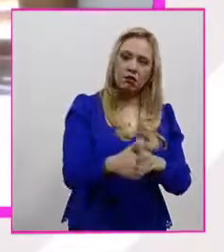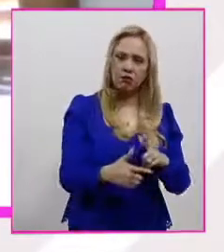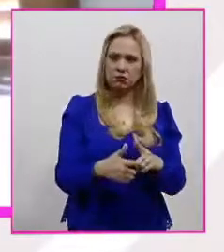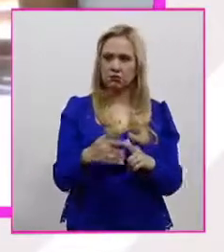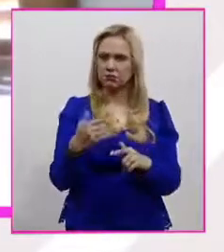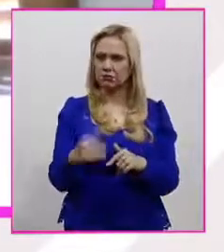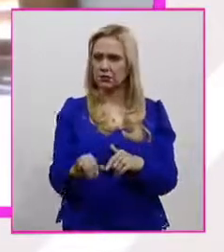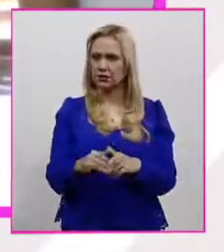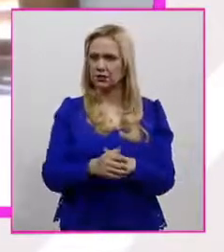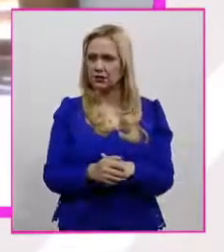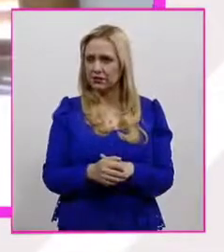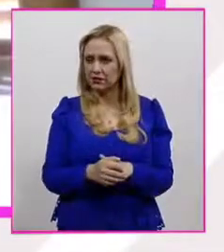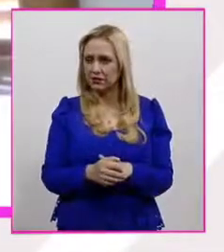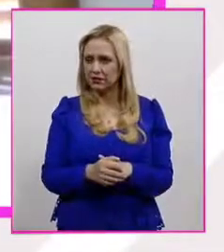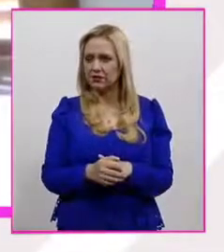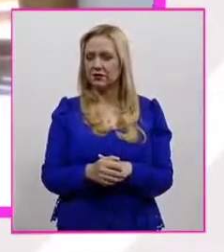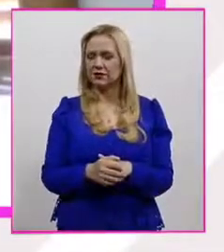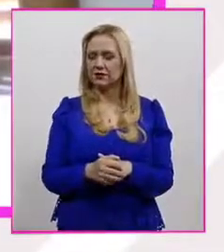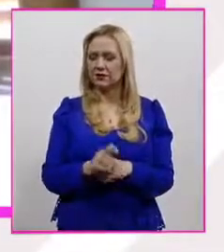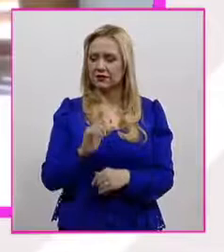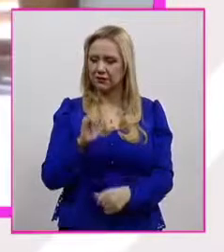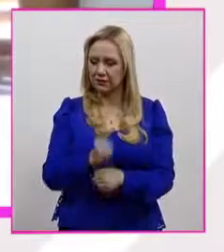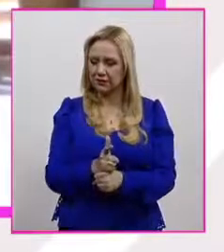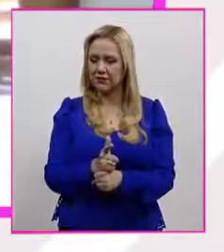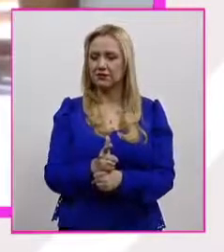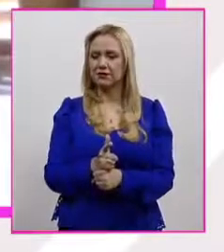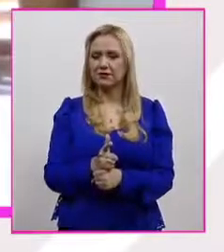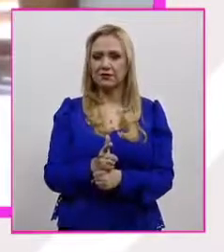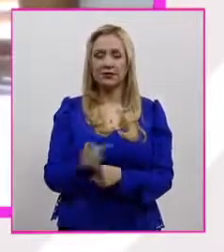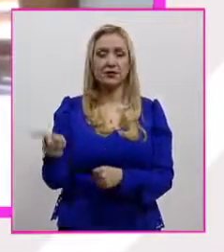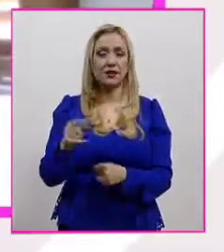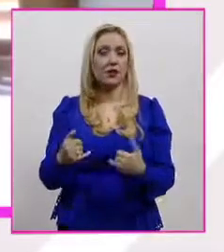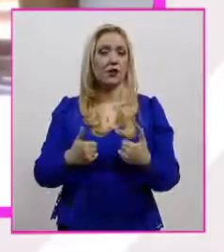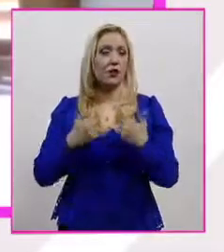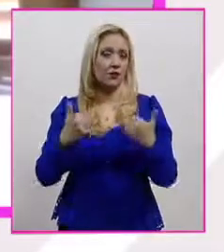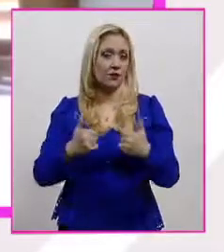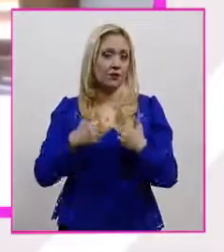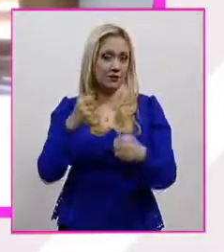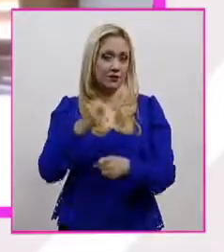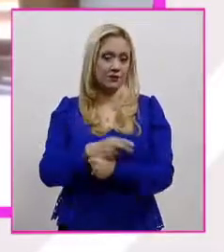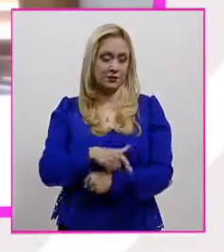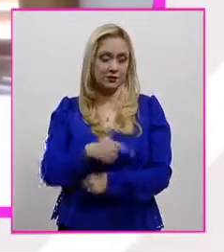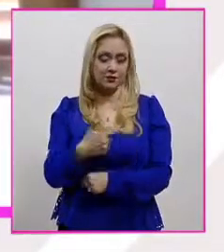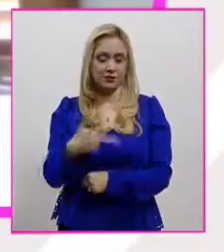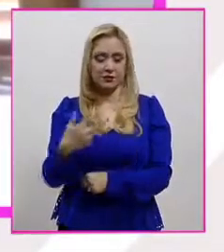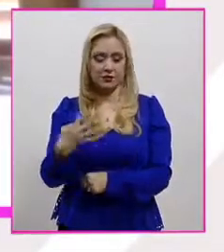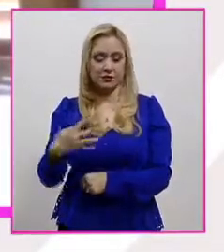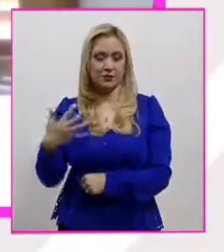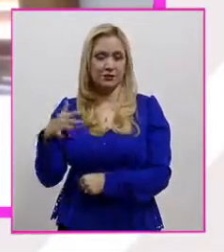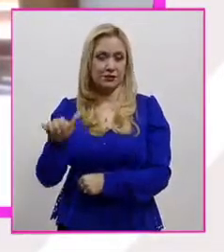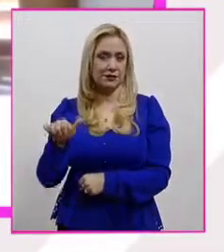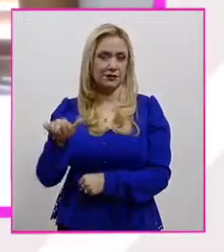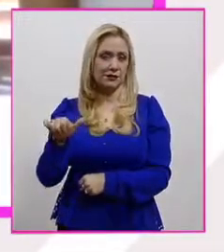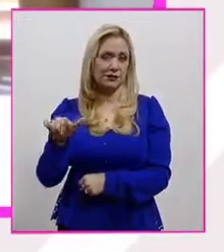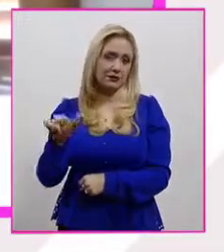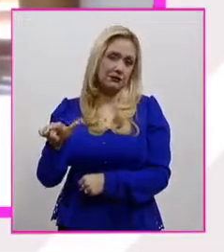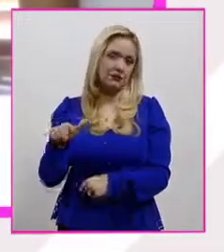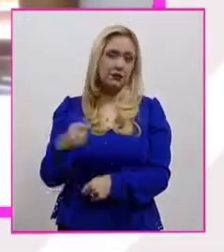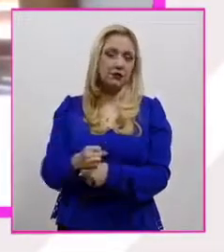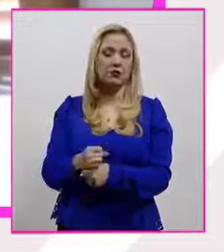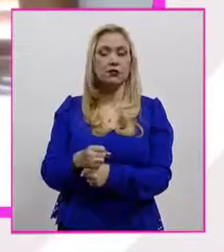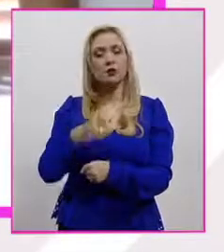no, hace que en particular las adolescentes de tonos de piel más oscuros, tuvieran un